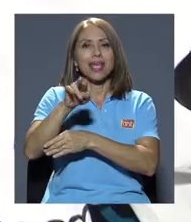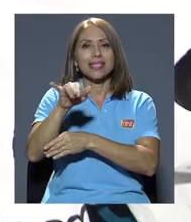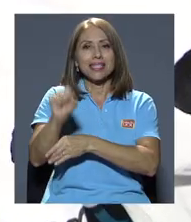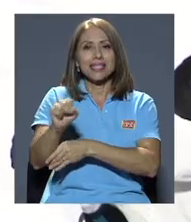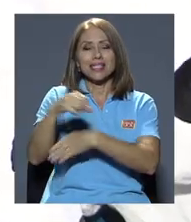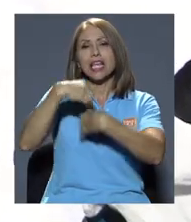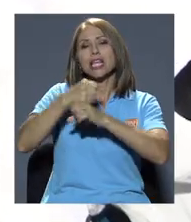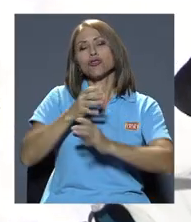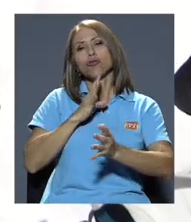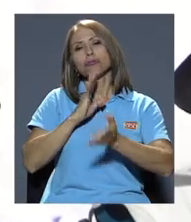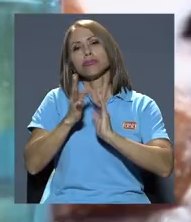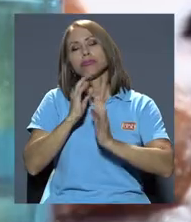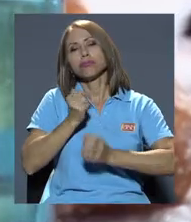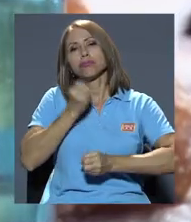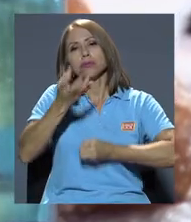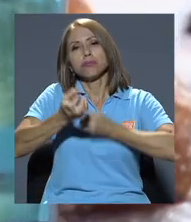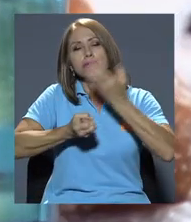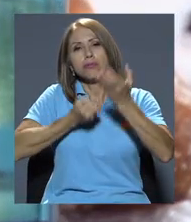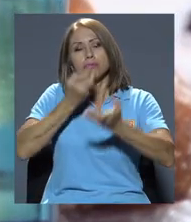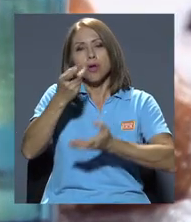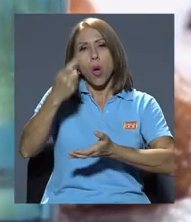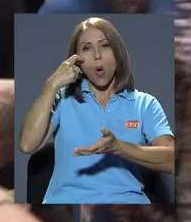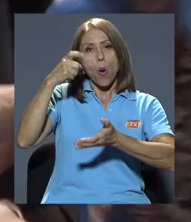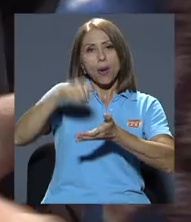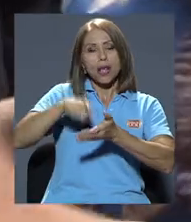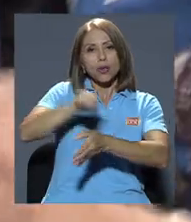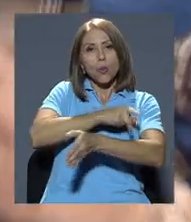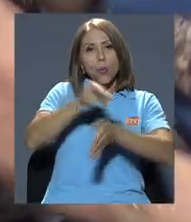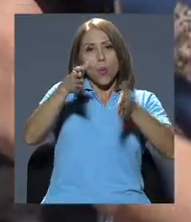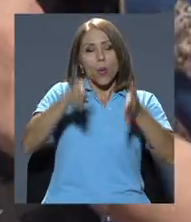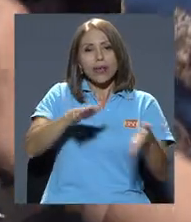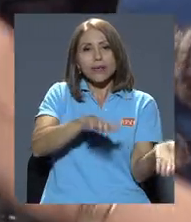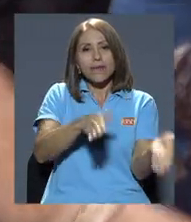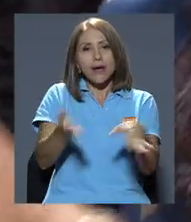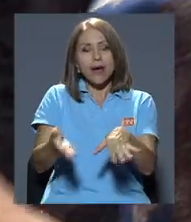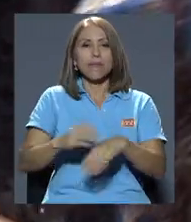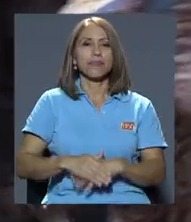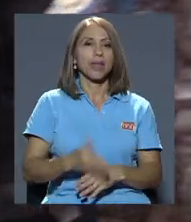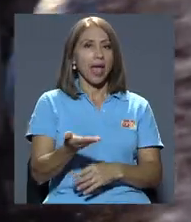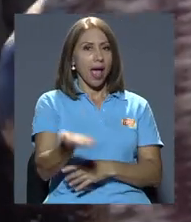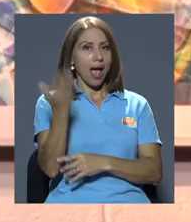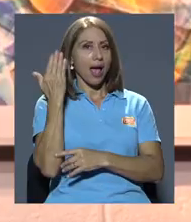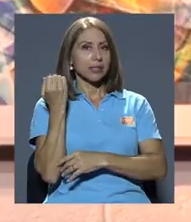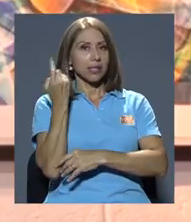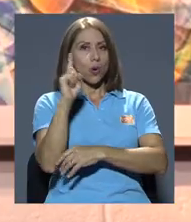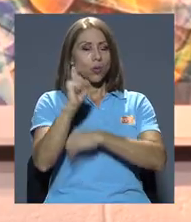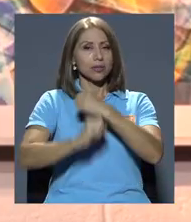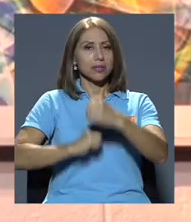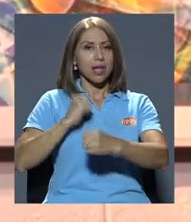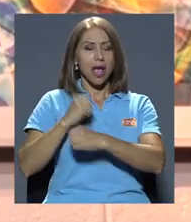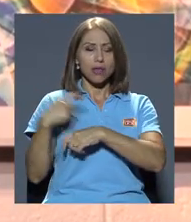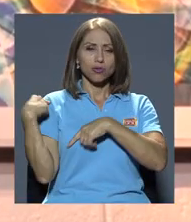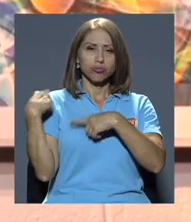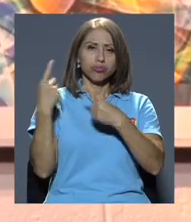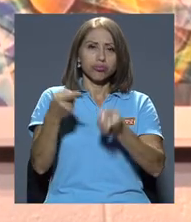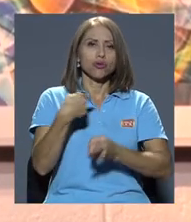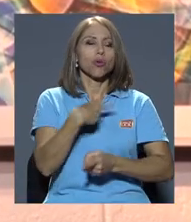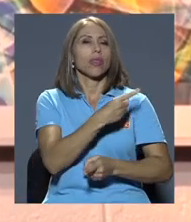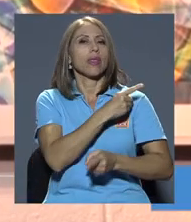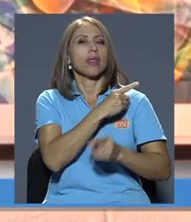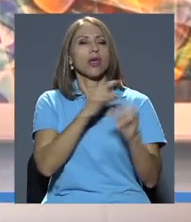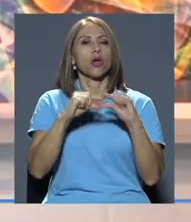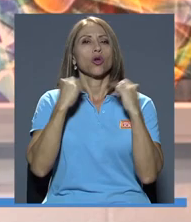altar, homenajeando a los poetas ya fallecidos. Desde hace 11 años estoy dirigiendo el grupo